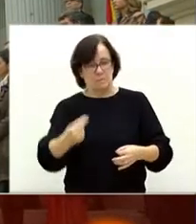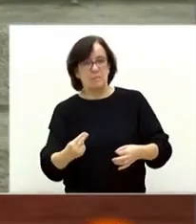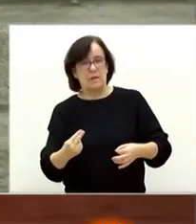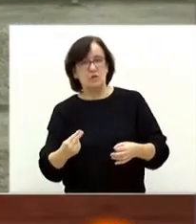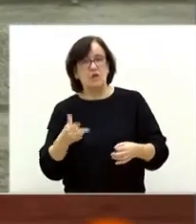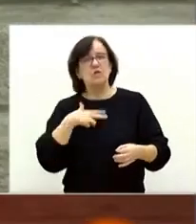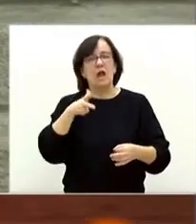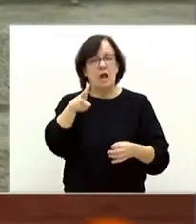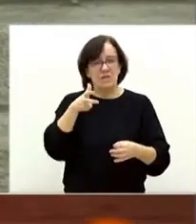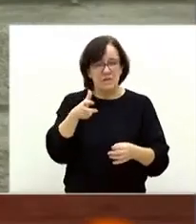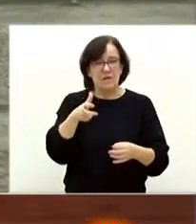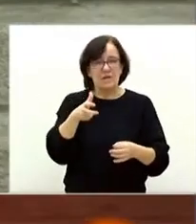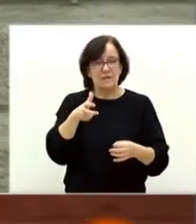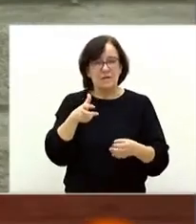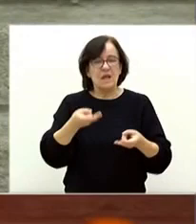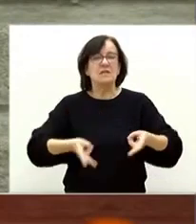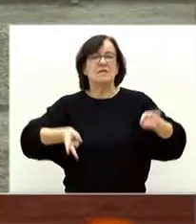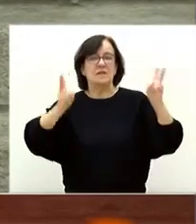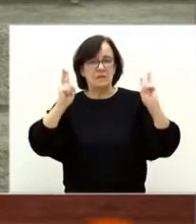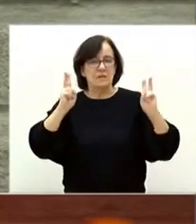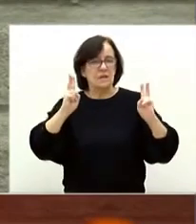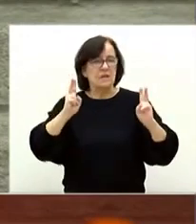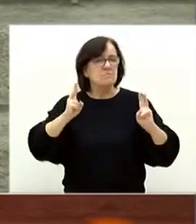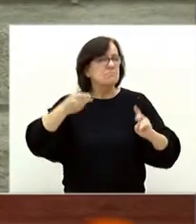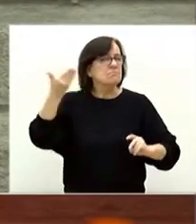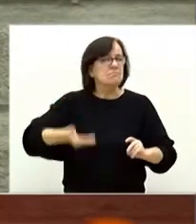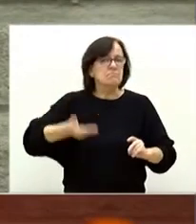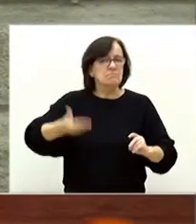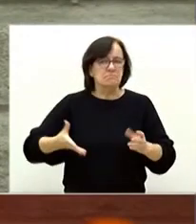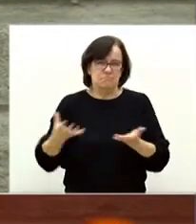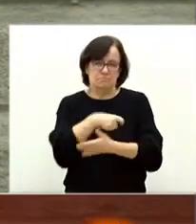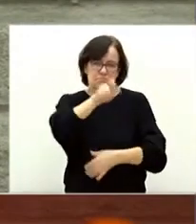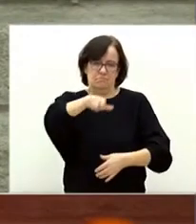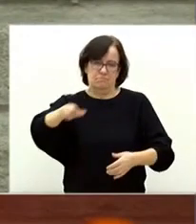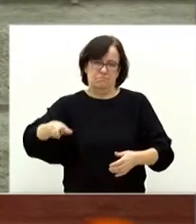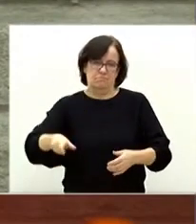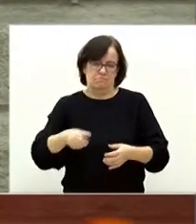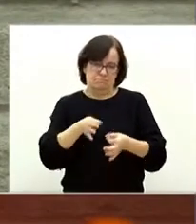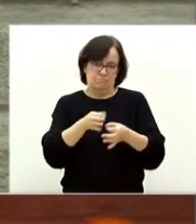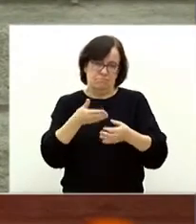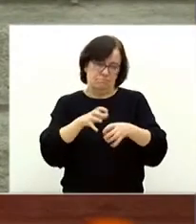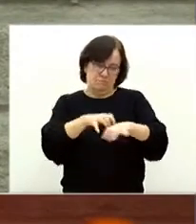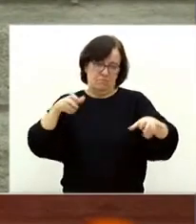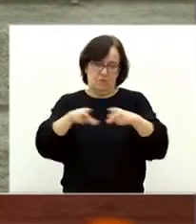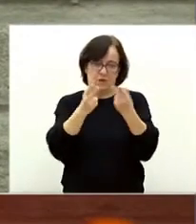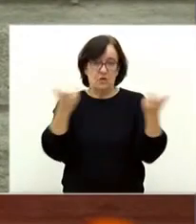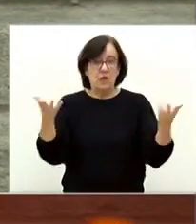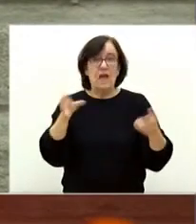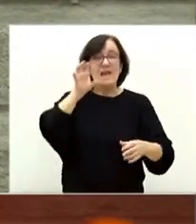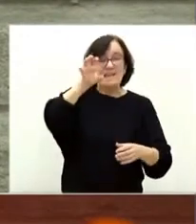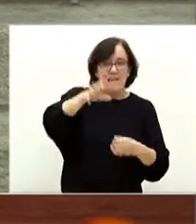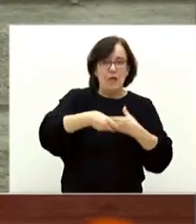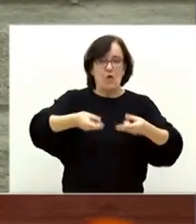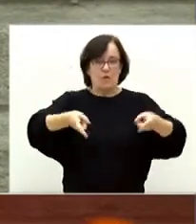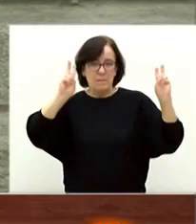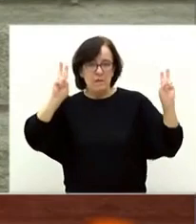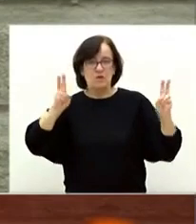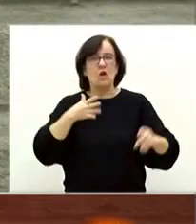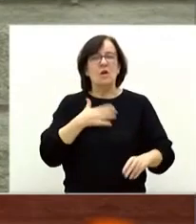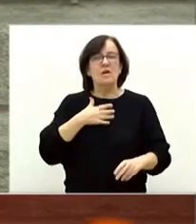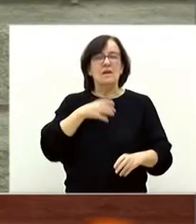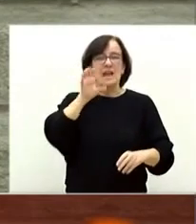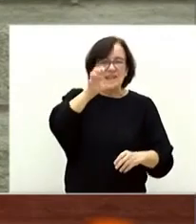los derechos y libertades fundamentales de los ciudadanos. Estado democrático, Estado de